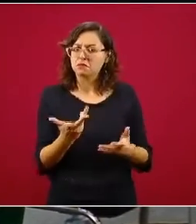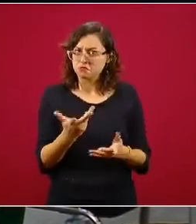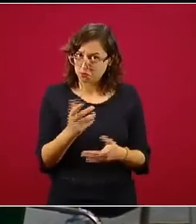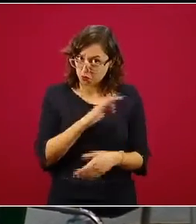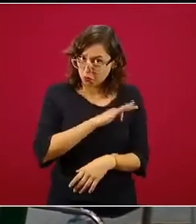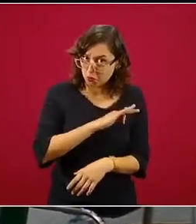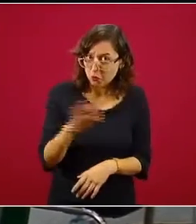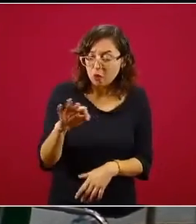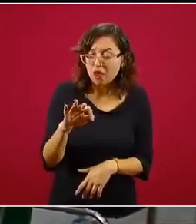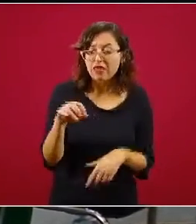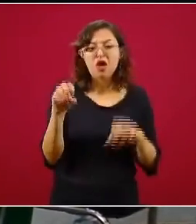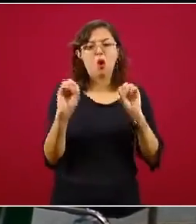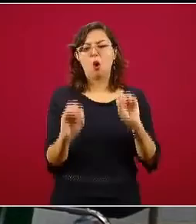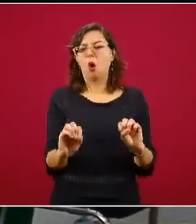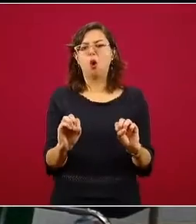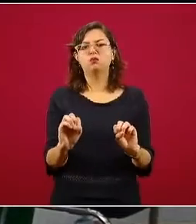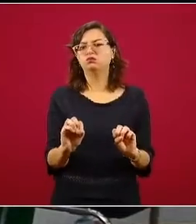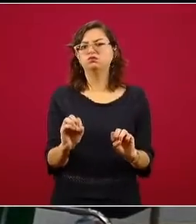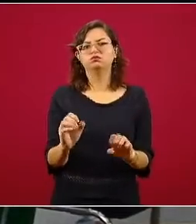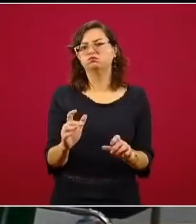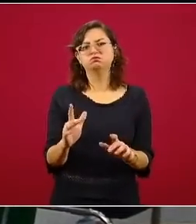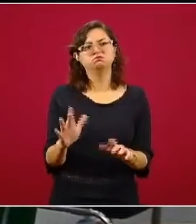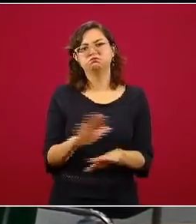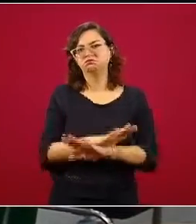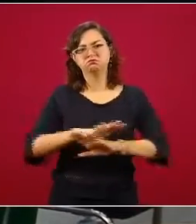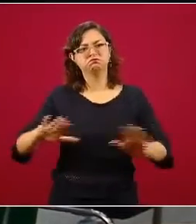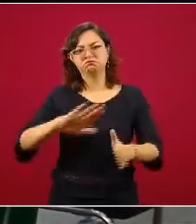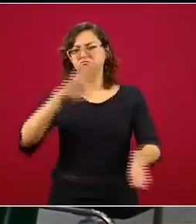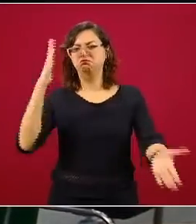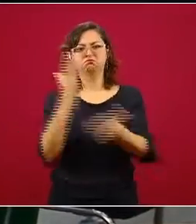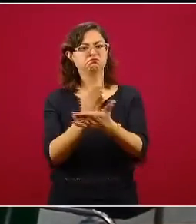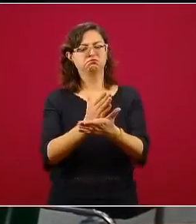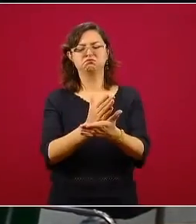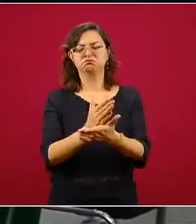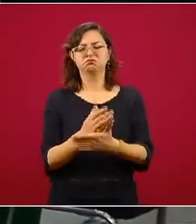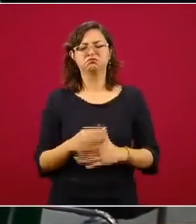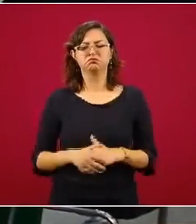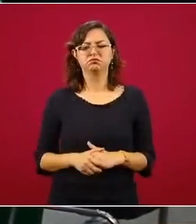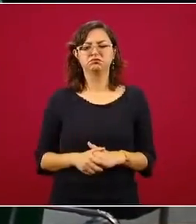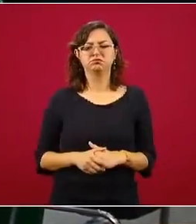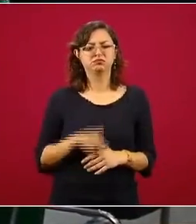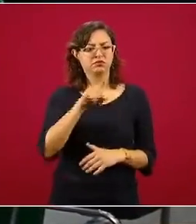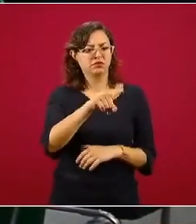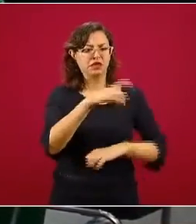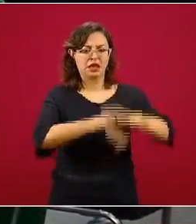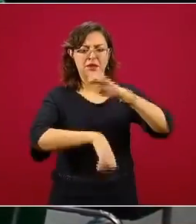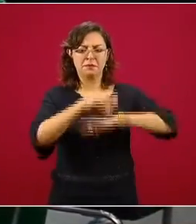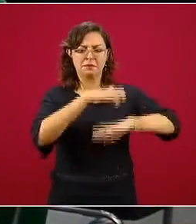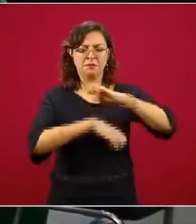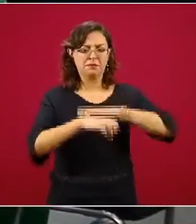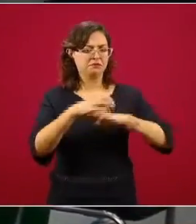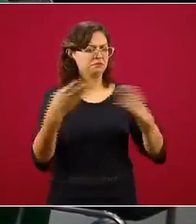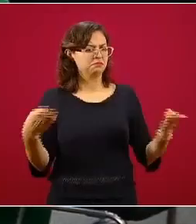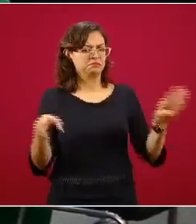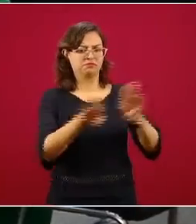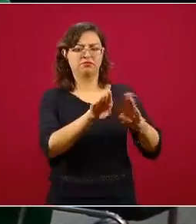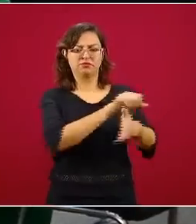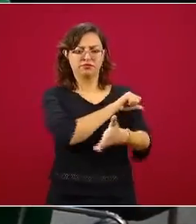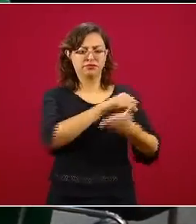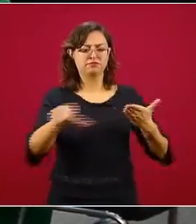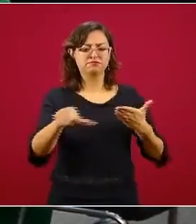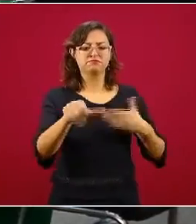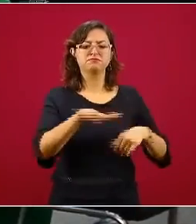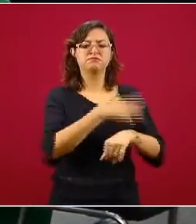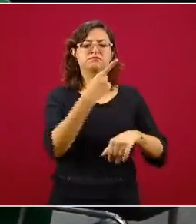de plano ir a impedir que funcionen estas empresas que usted dice que obtuvieron